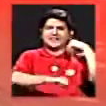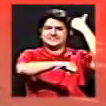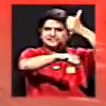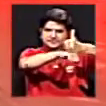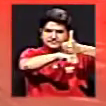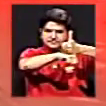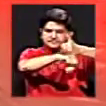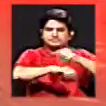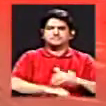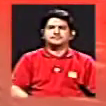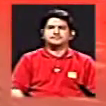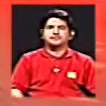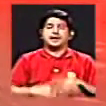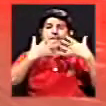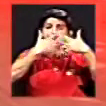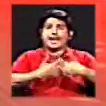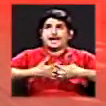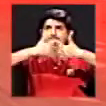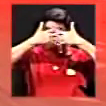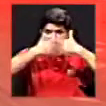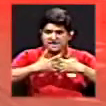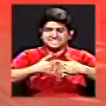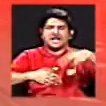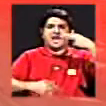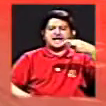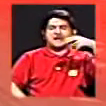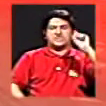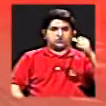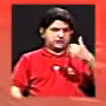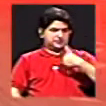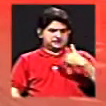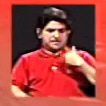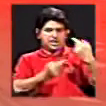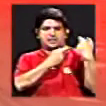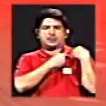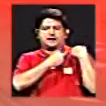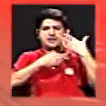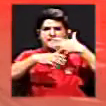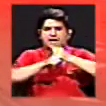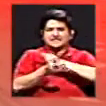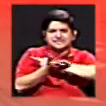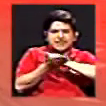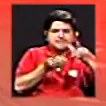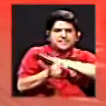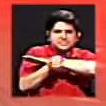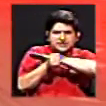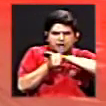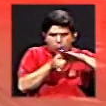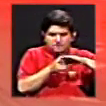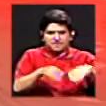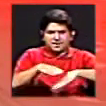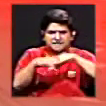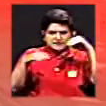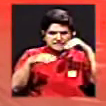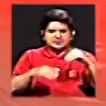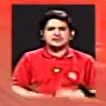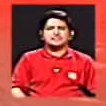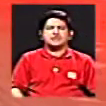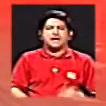que la empresa Hernán Solís tiene bajo su responsabilidad efectuar la limpieza total, extracción y